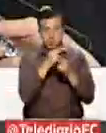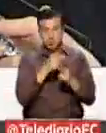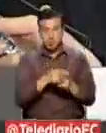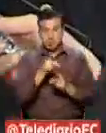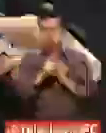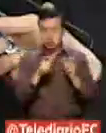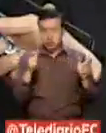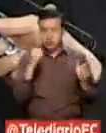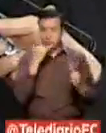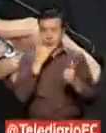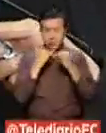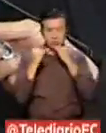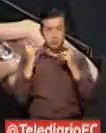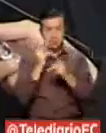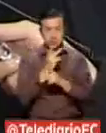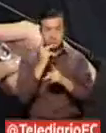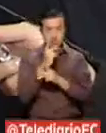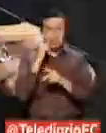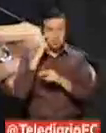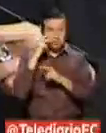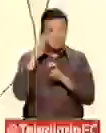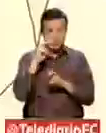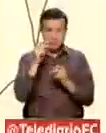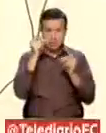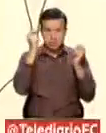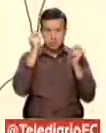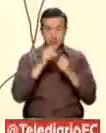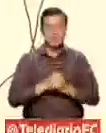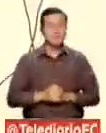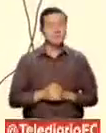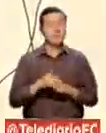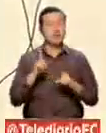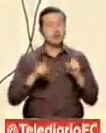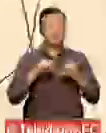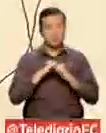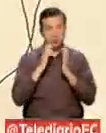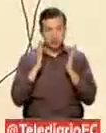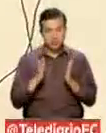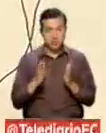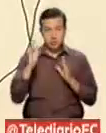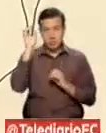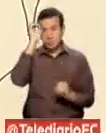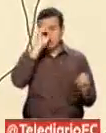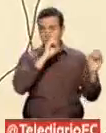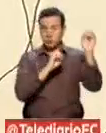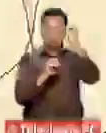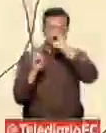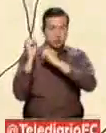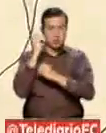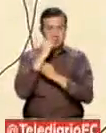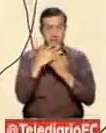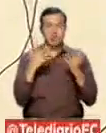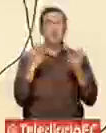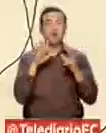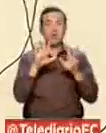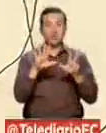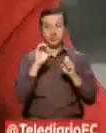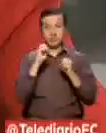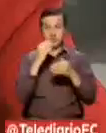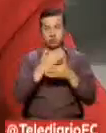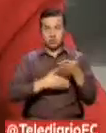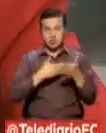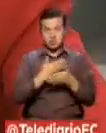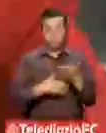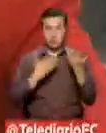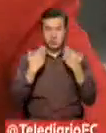estos personajes nefastos porque tienen que ser investigados de manera inmediata. Varios asambleístas hicieron observaciones al informe de más de 80 páginas.